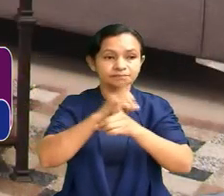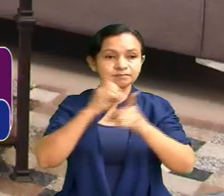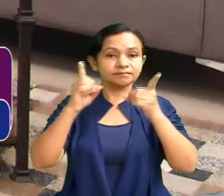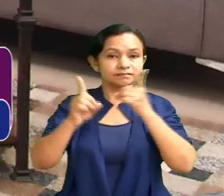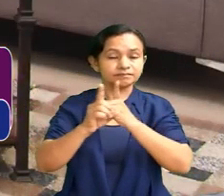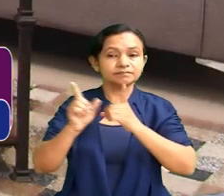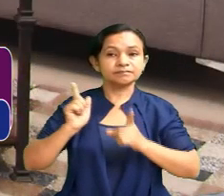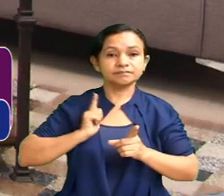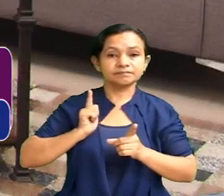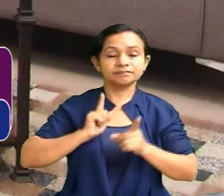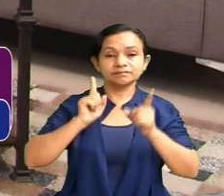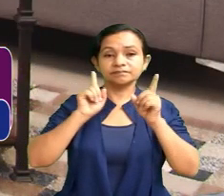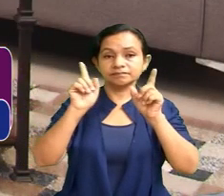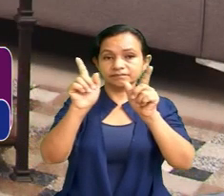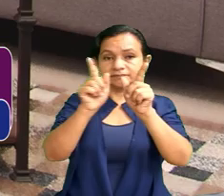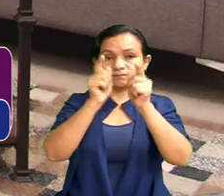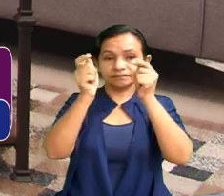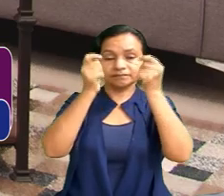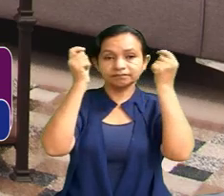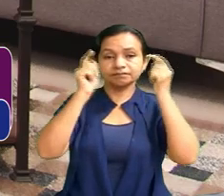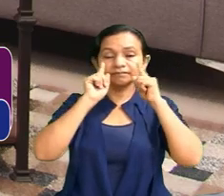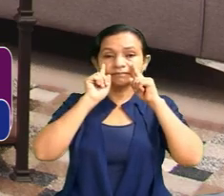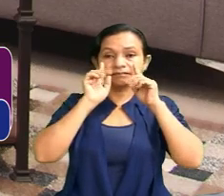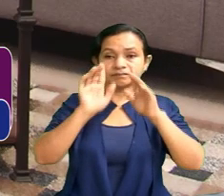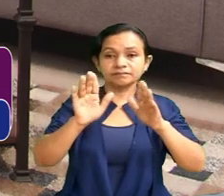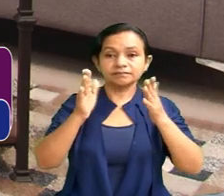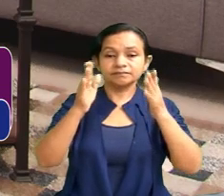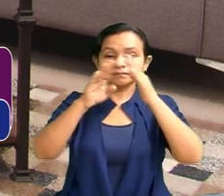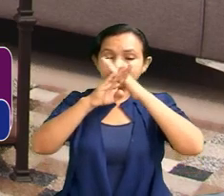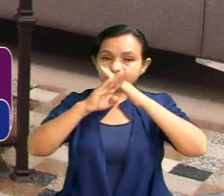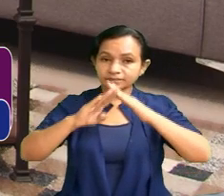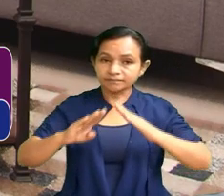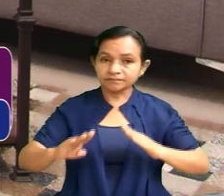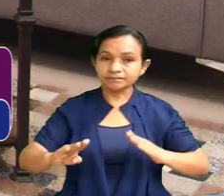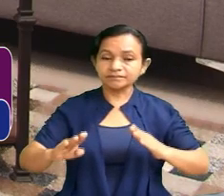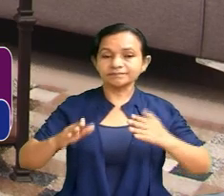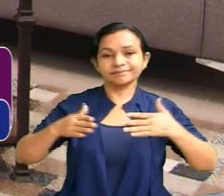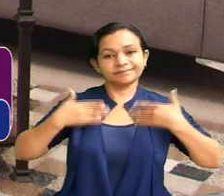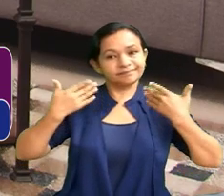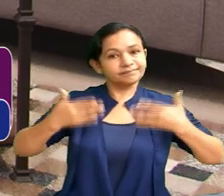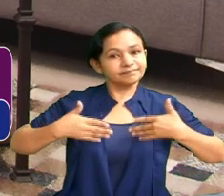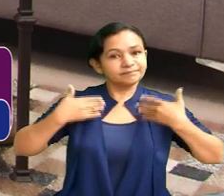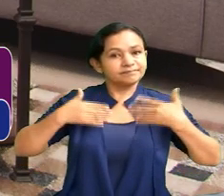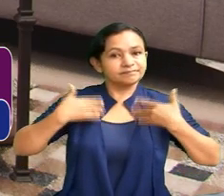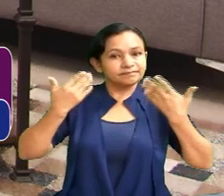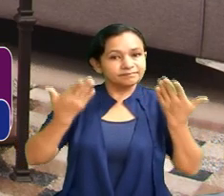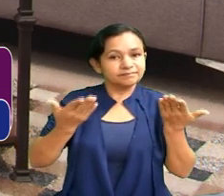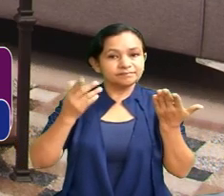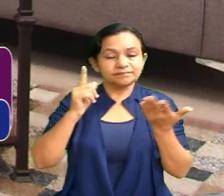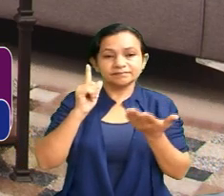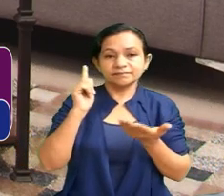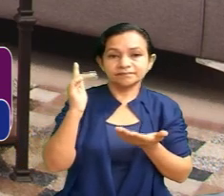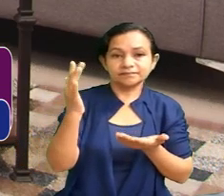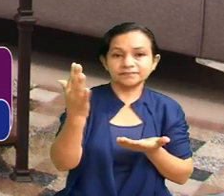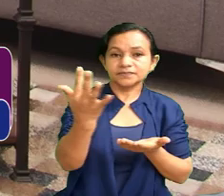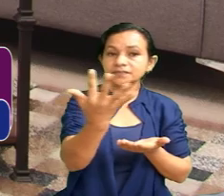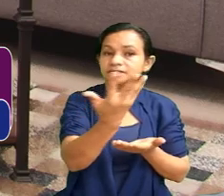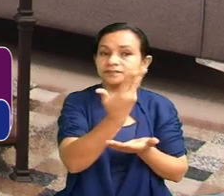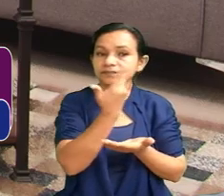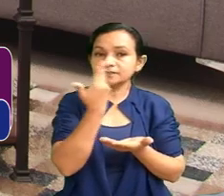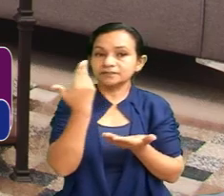la celebración en seguridad en tranquilidad en paz y en alegría también porque hay toda una